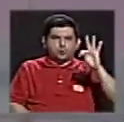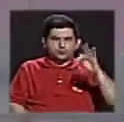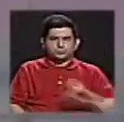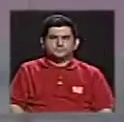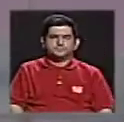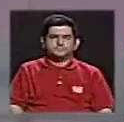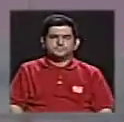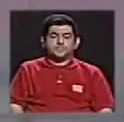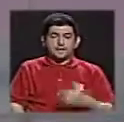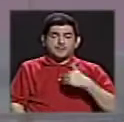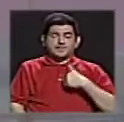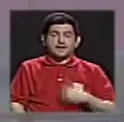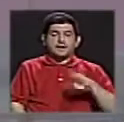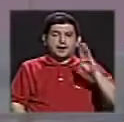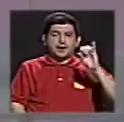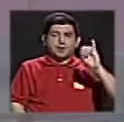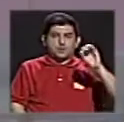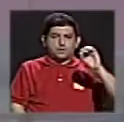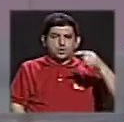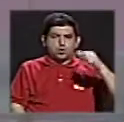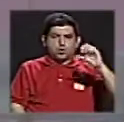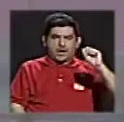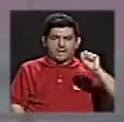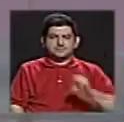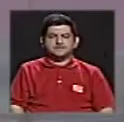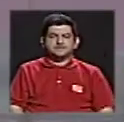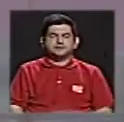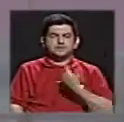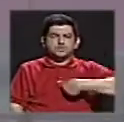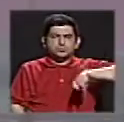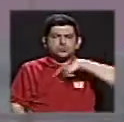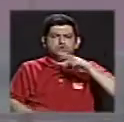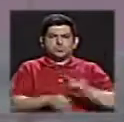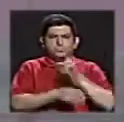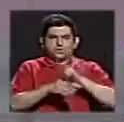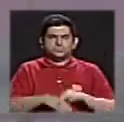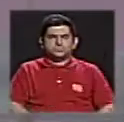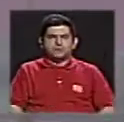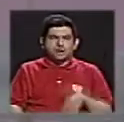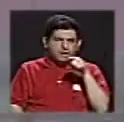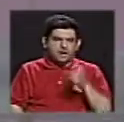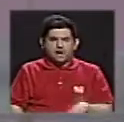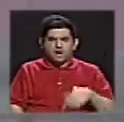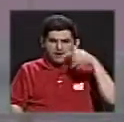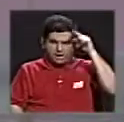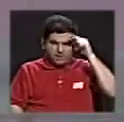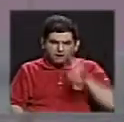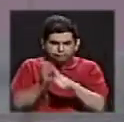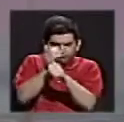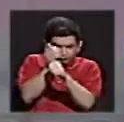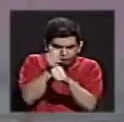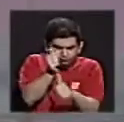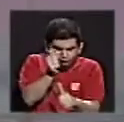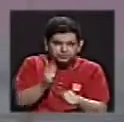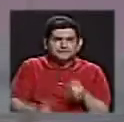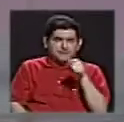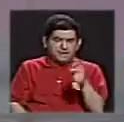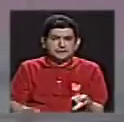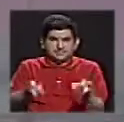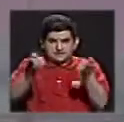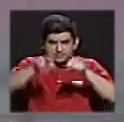compost. Tenemos biogás, utilizamos el ganado, el estiércol que bota, la